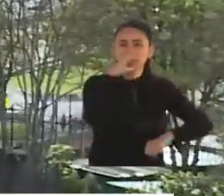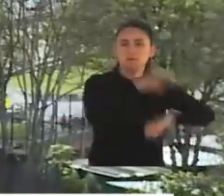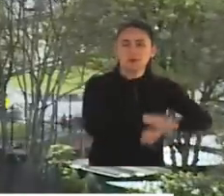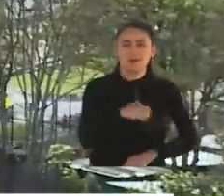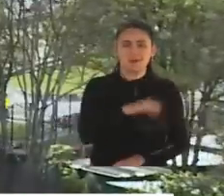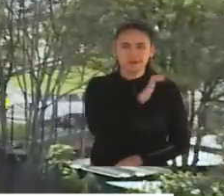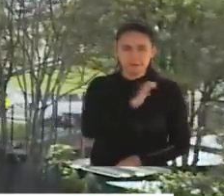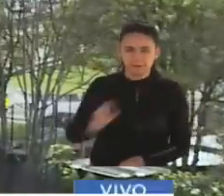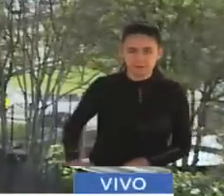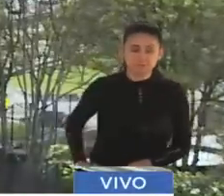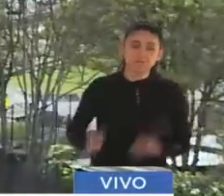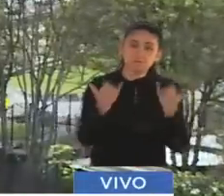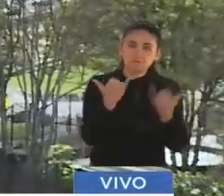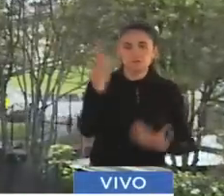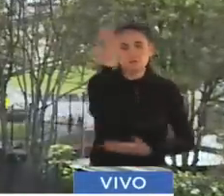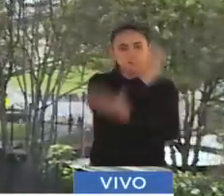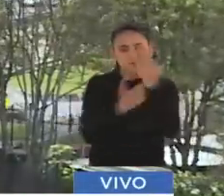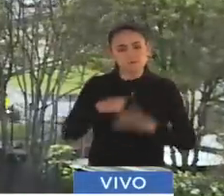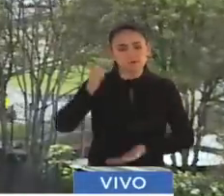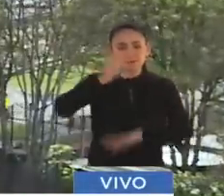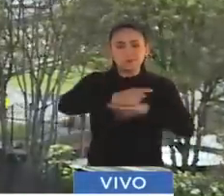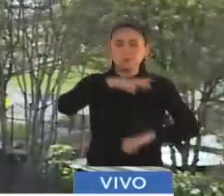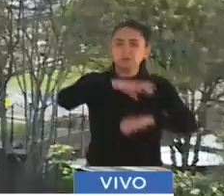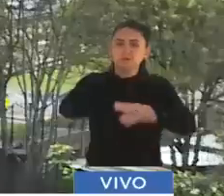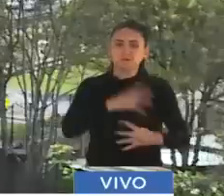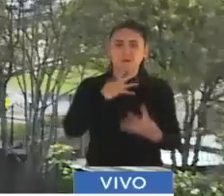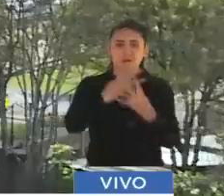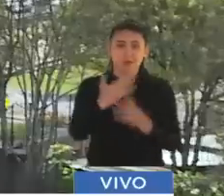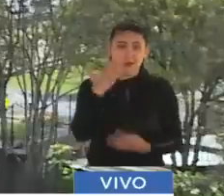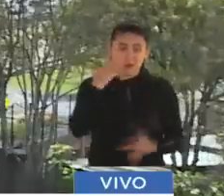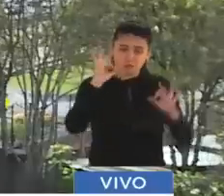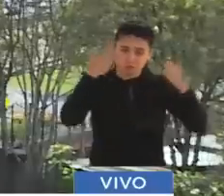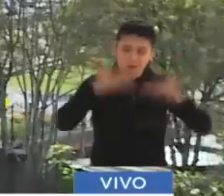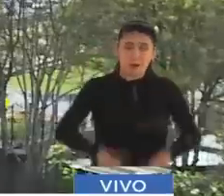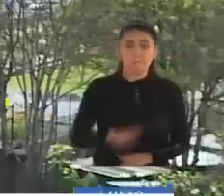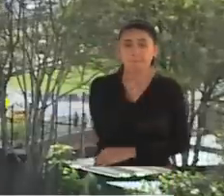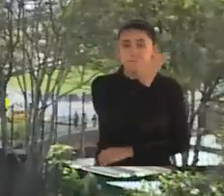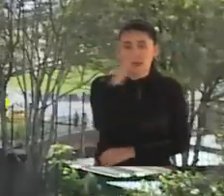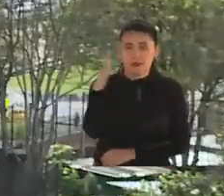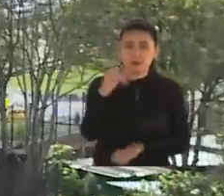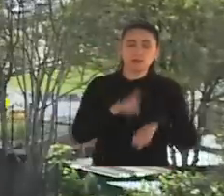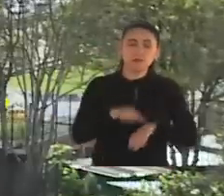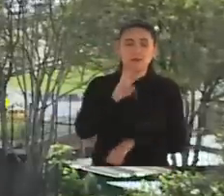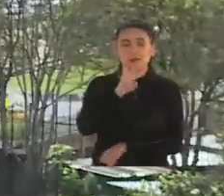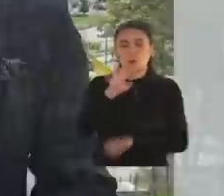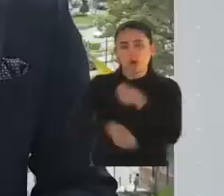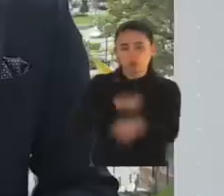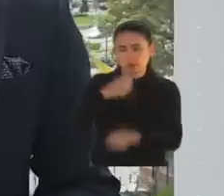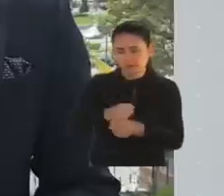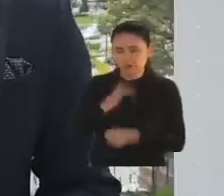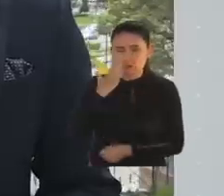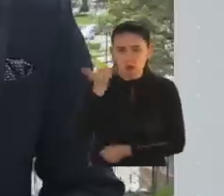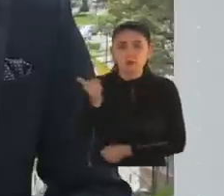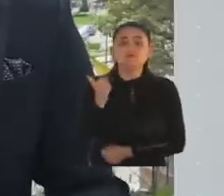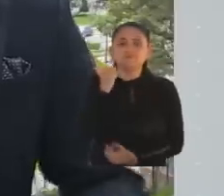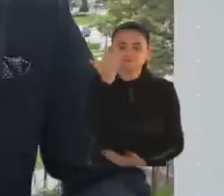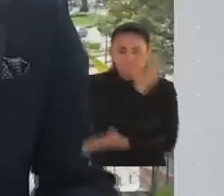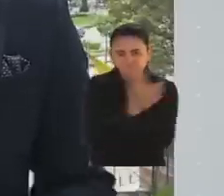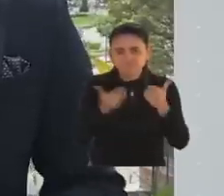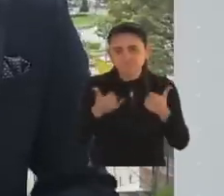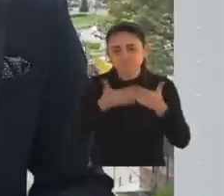luego la medida de aseguramiento en contra de esta barranquillera de 42 años. Estaremos muy pendientes a la audiencia de este caso, del